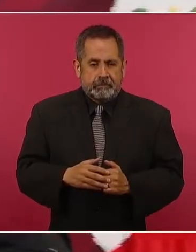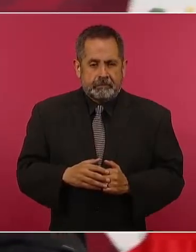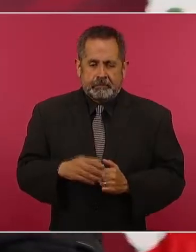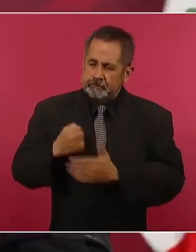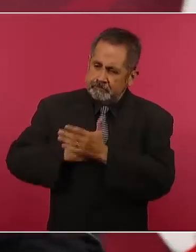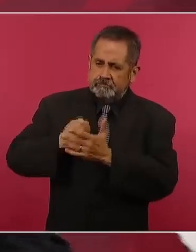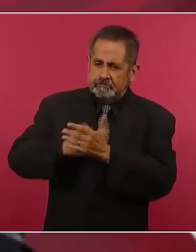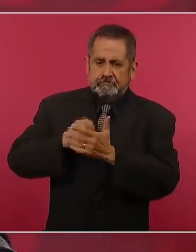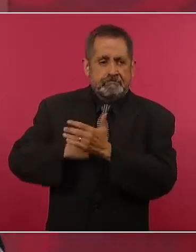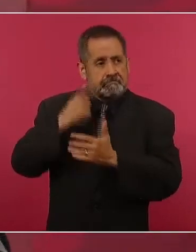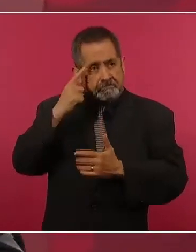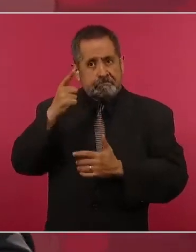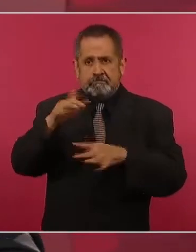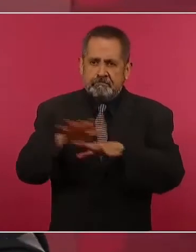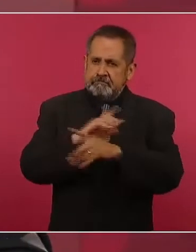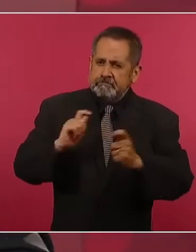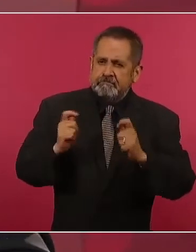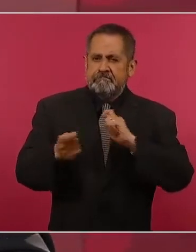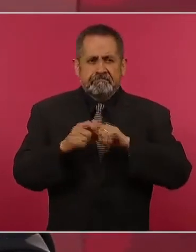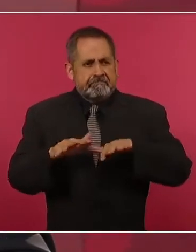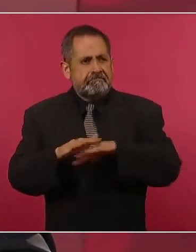luchando por la transformación